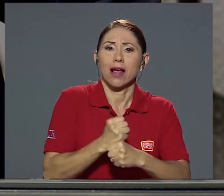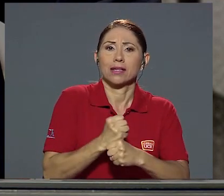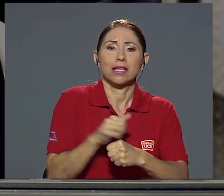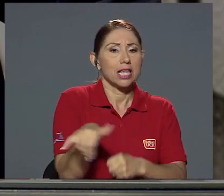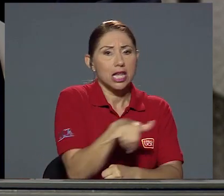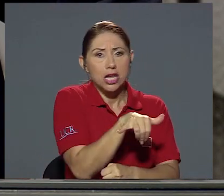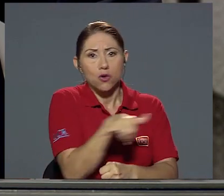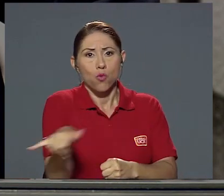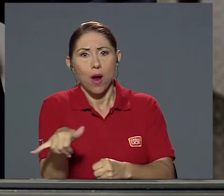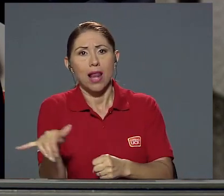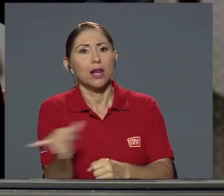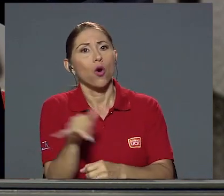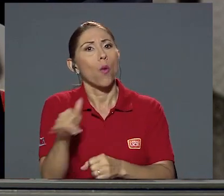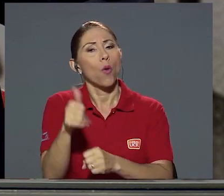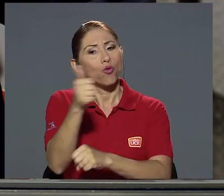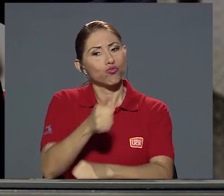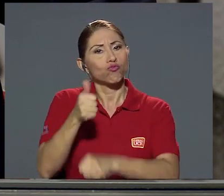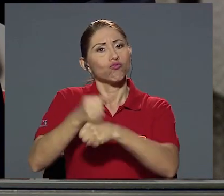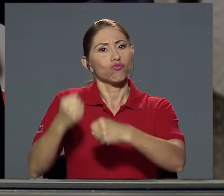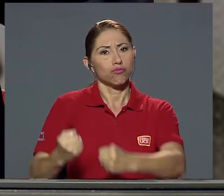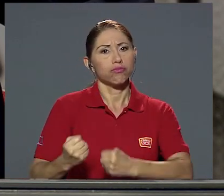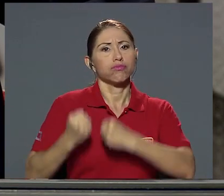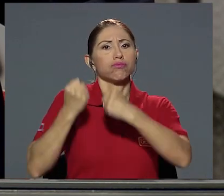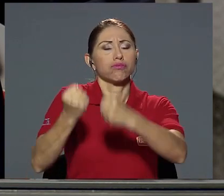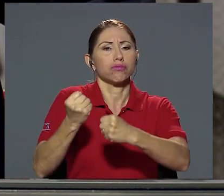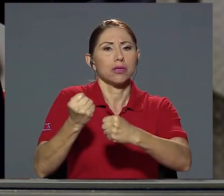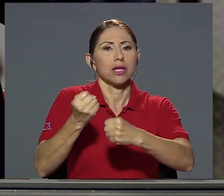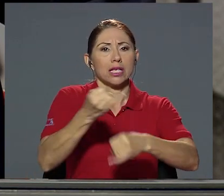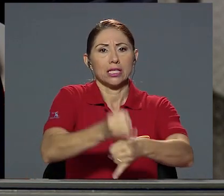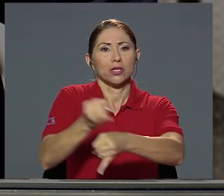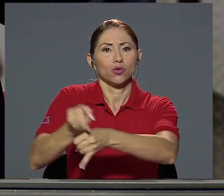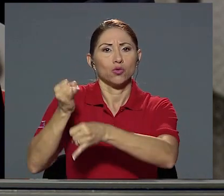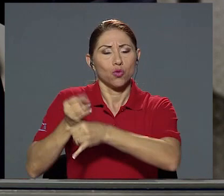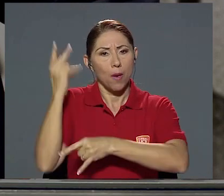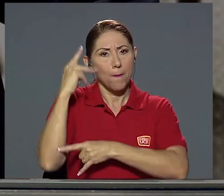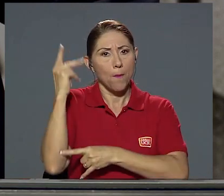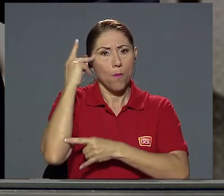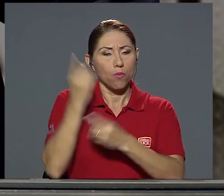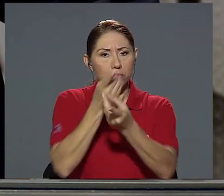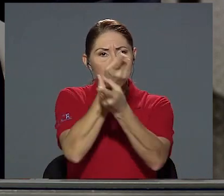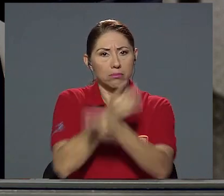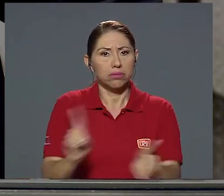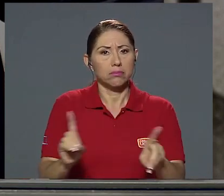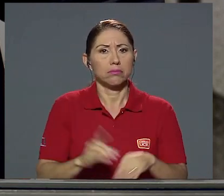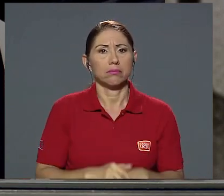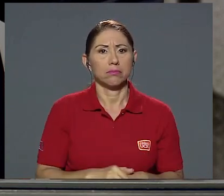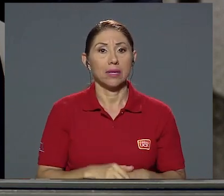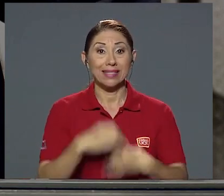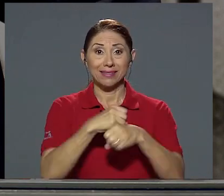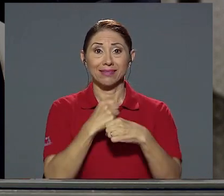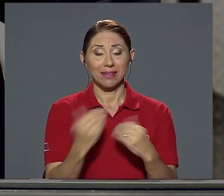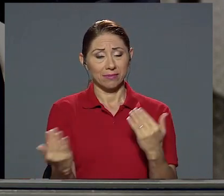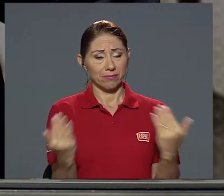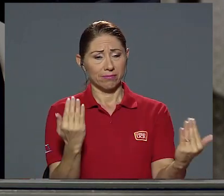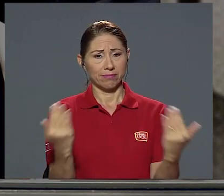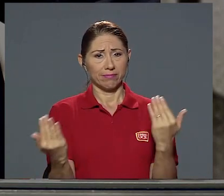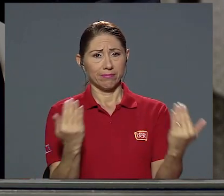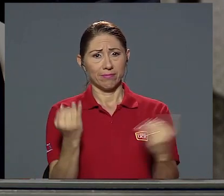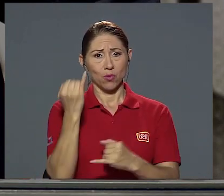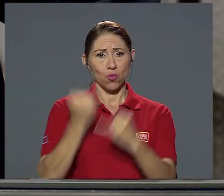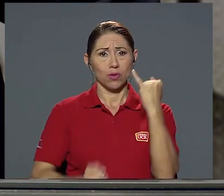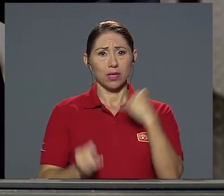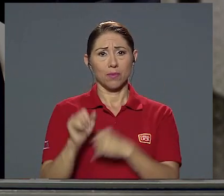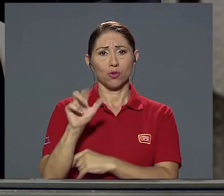que tomamos la consolidación de la institucionalidad política democrática. Al final, si uno hace un balance de los